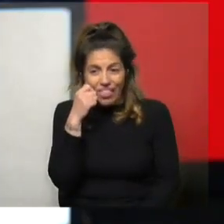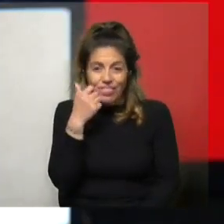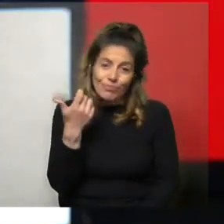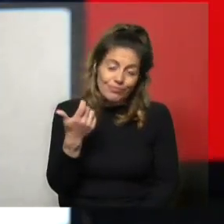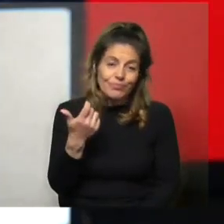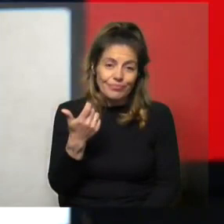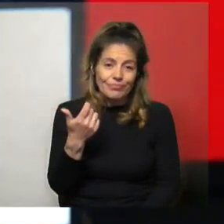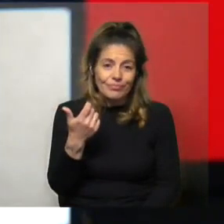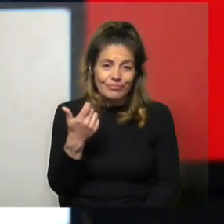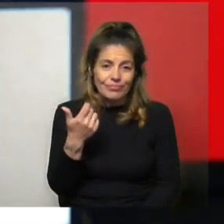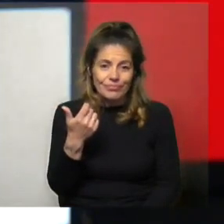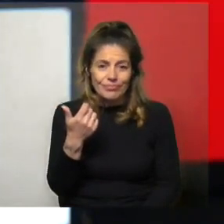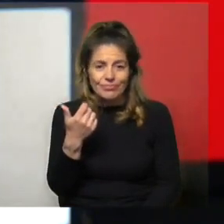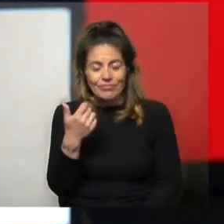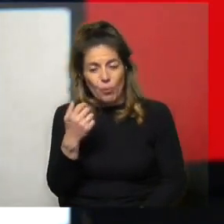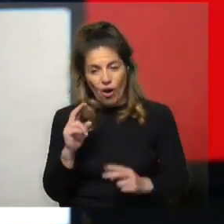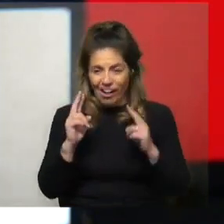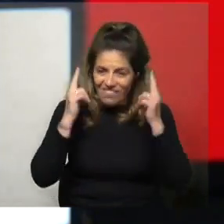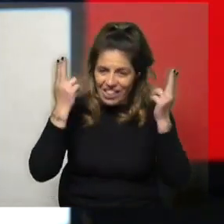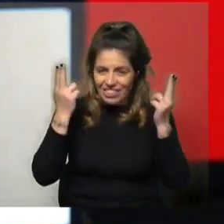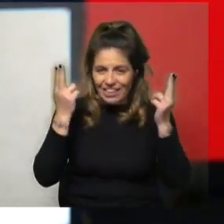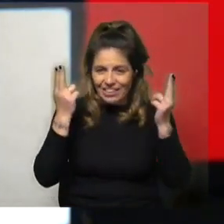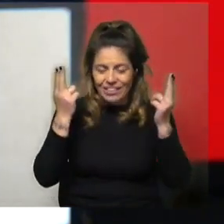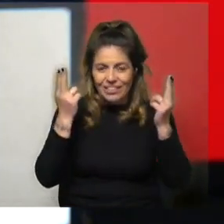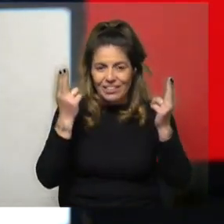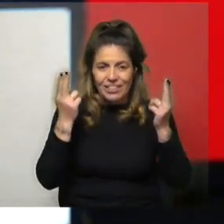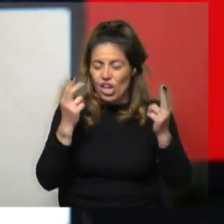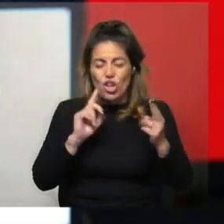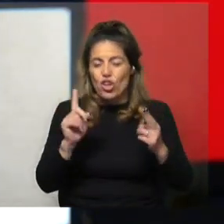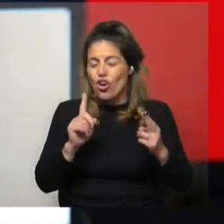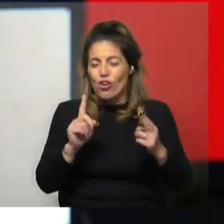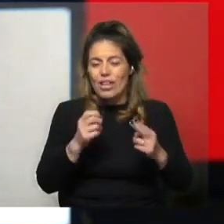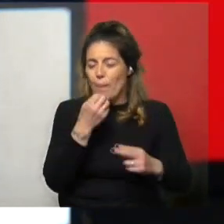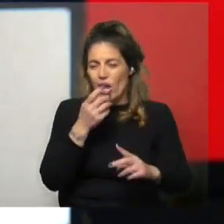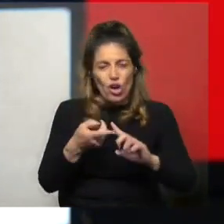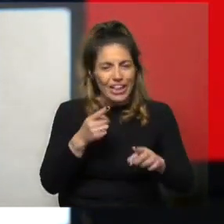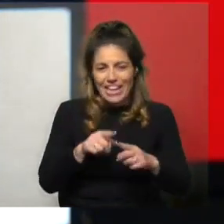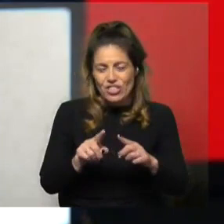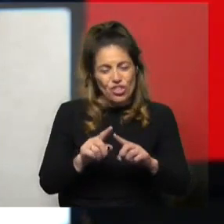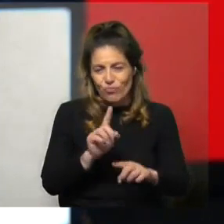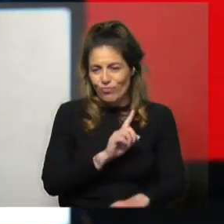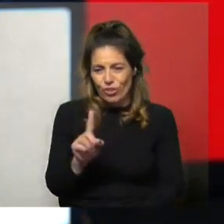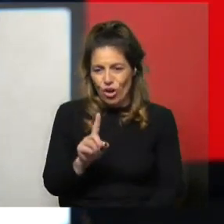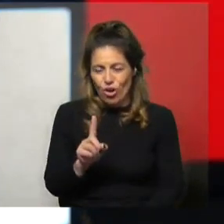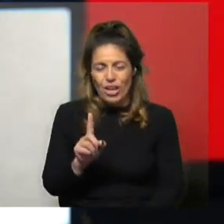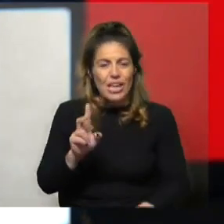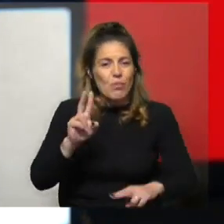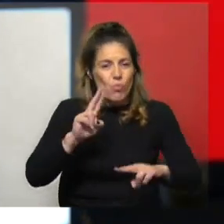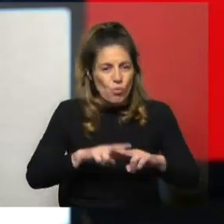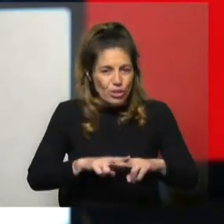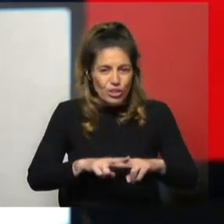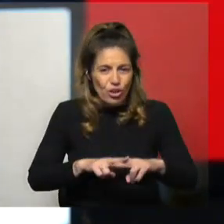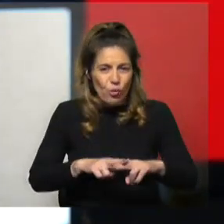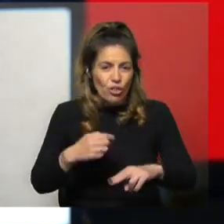a a poner bastante Rebelde no no tuvimos capaz la mejor relación del mundo y además falleció